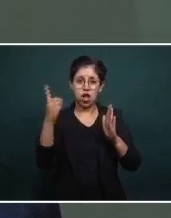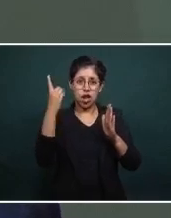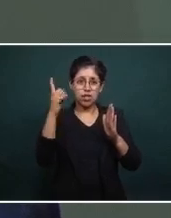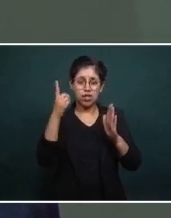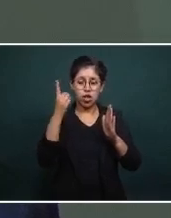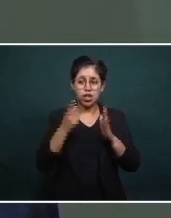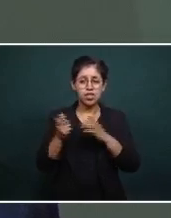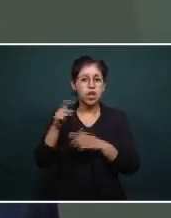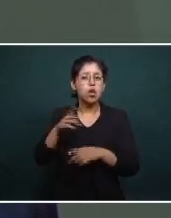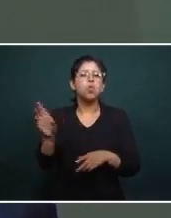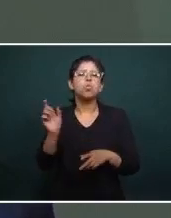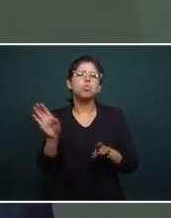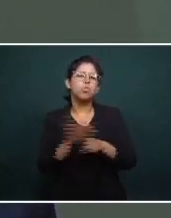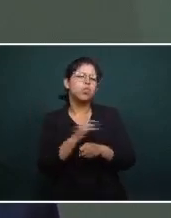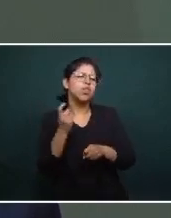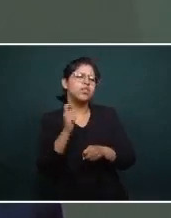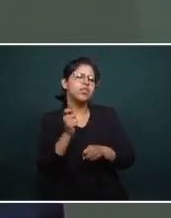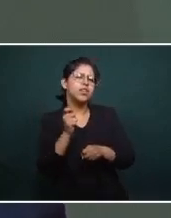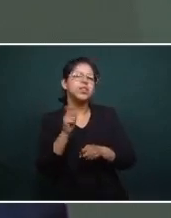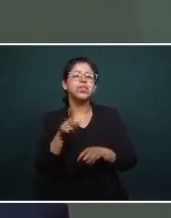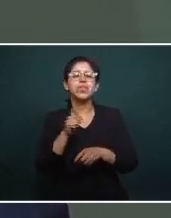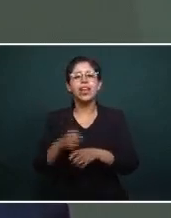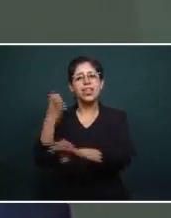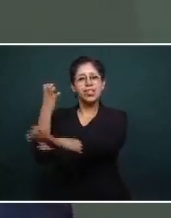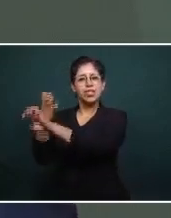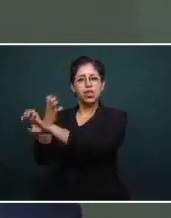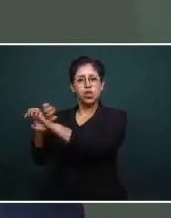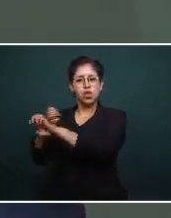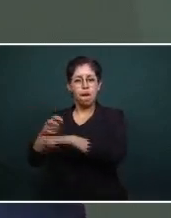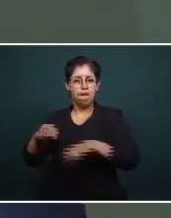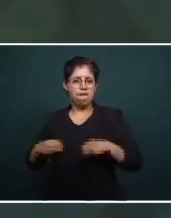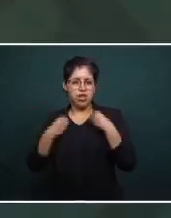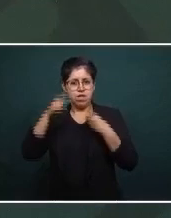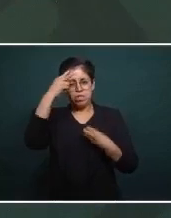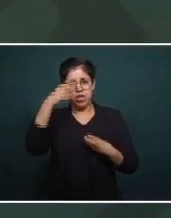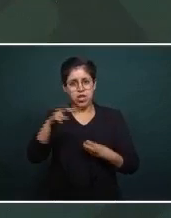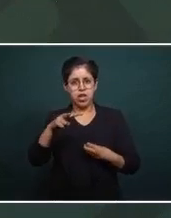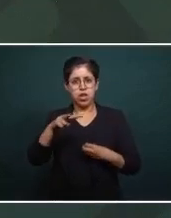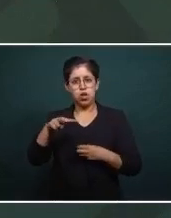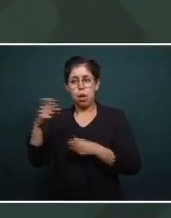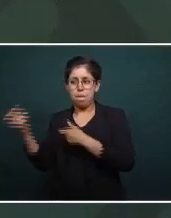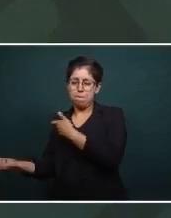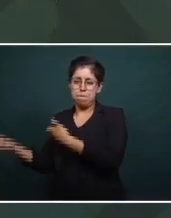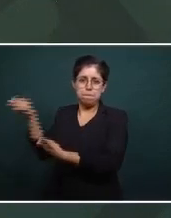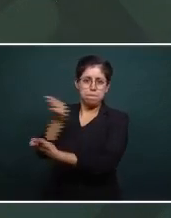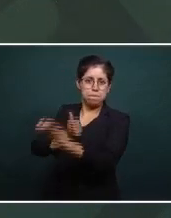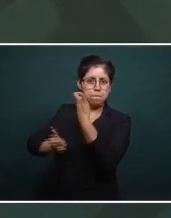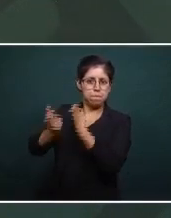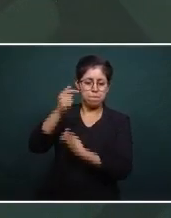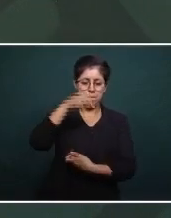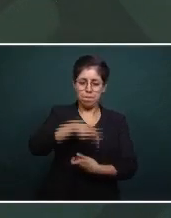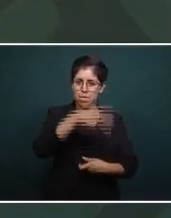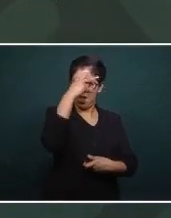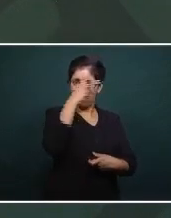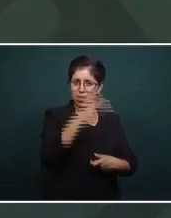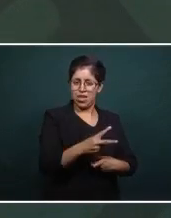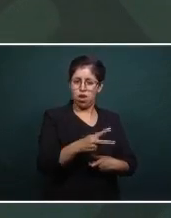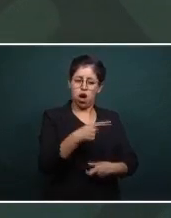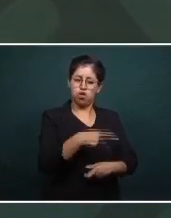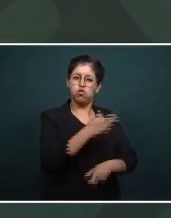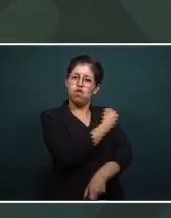remesas. Es la principal fuente de ingresos de nuestro país. Yo les